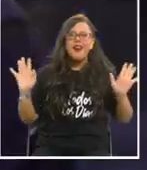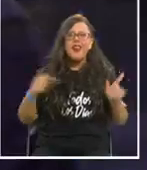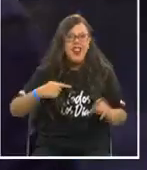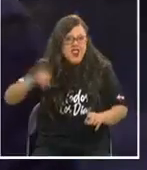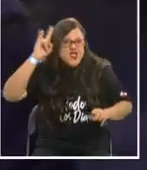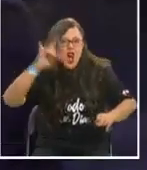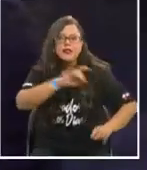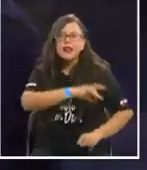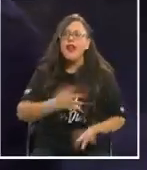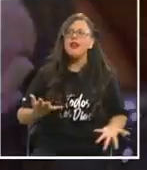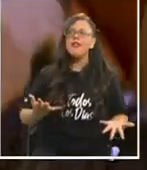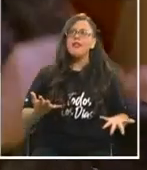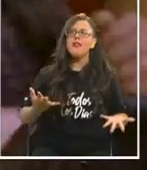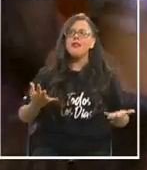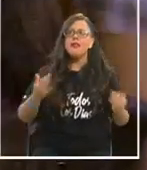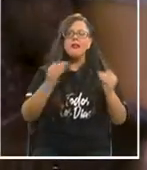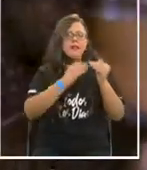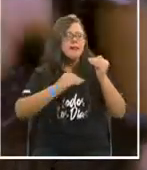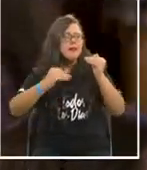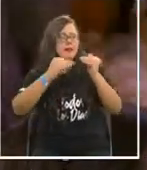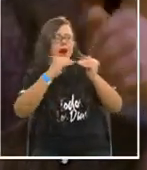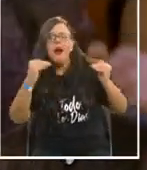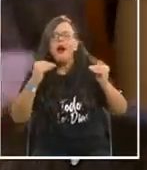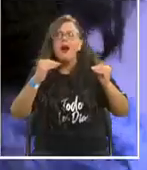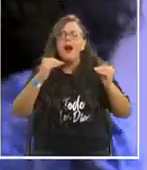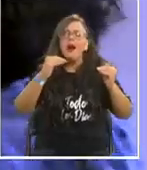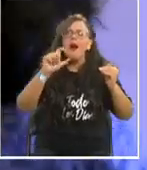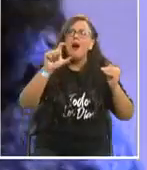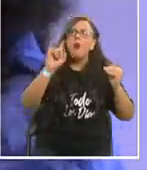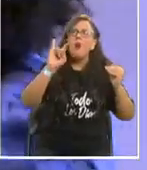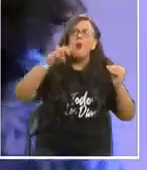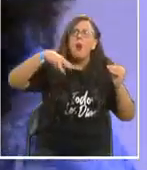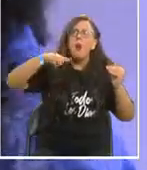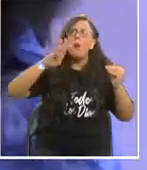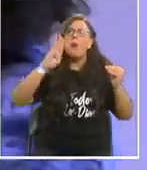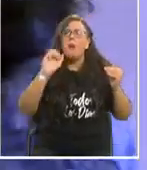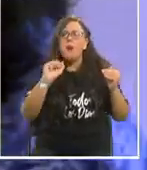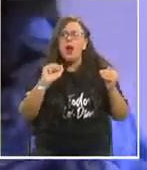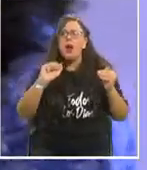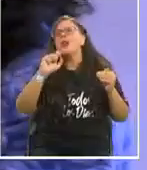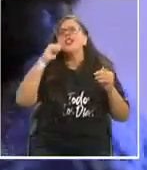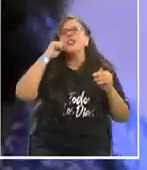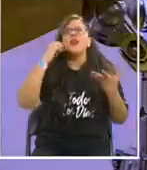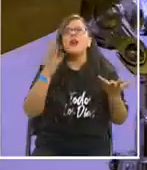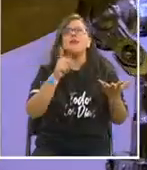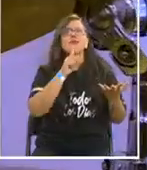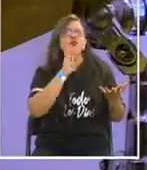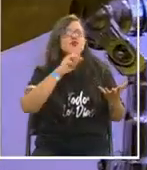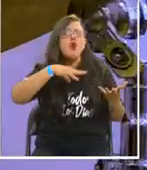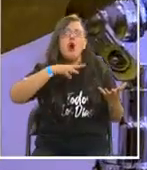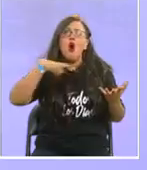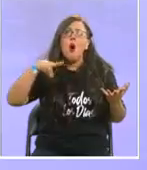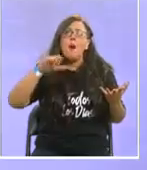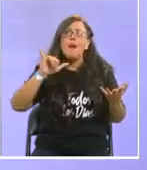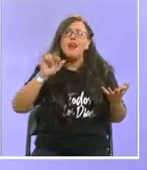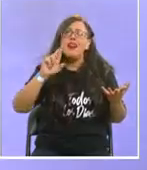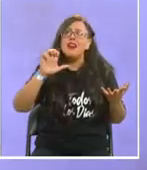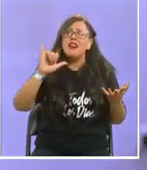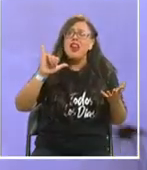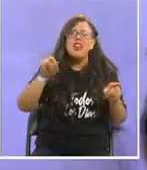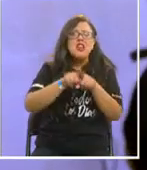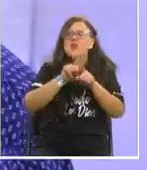rock chileno es la cumbia. Si tú me sabes que la cumbia del rock chileno, Tommy Rey es como tocar con los Rolling Stones.